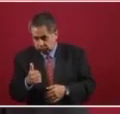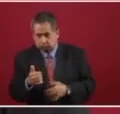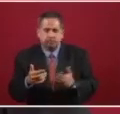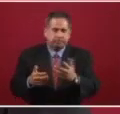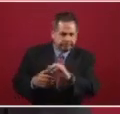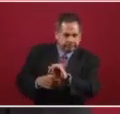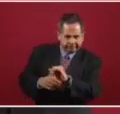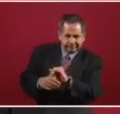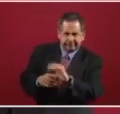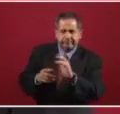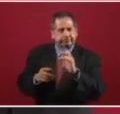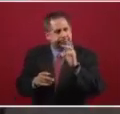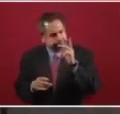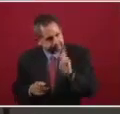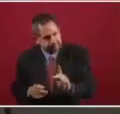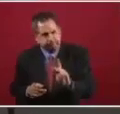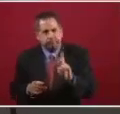pero que